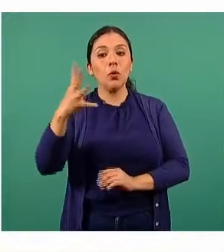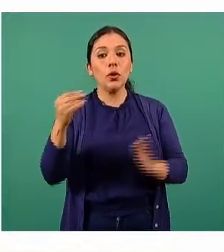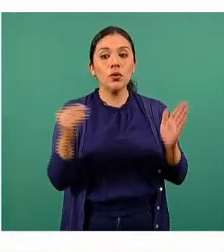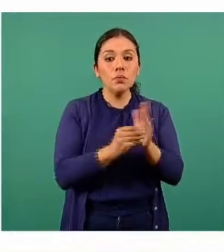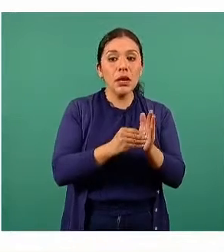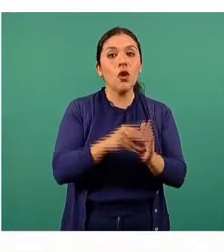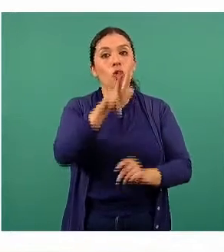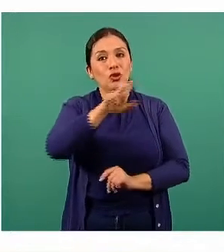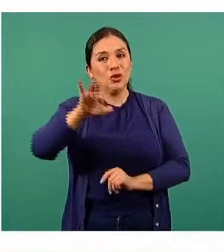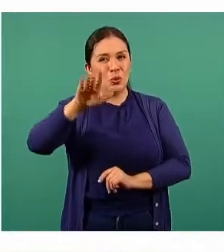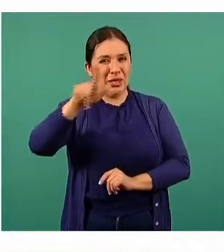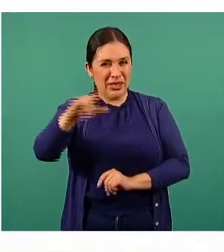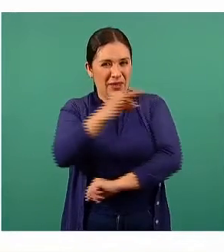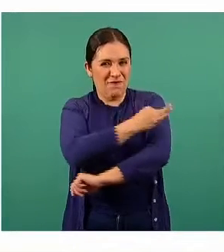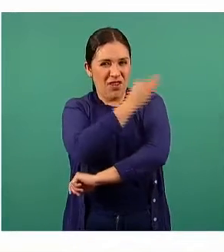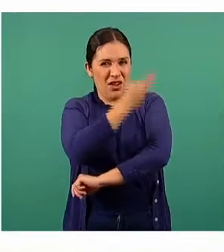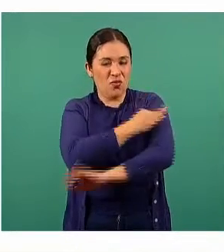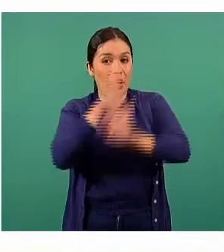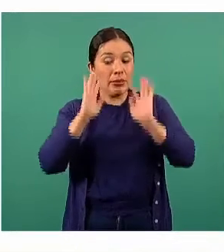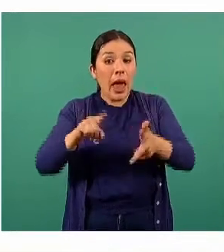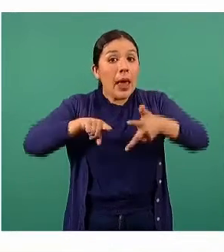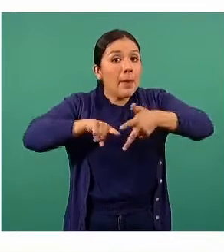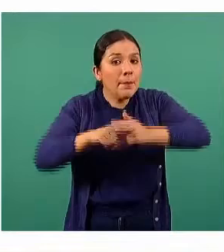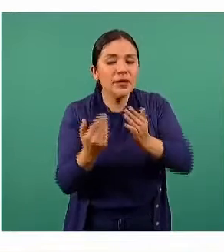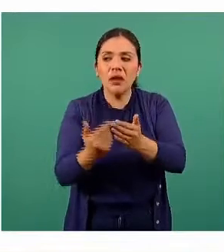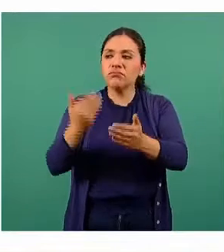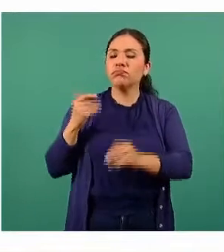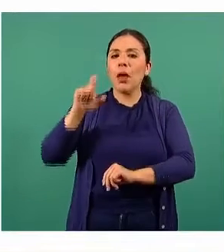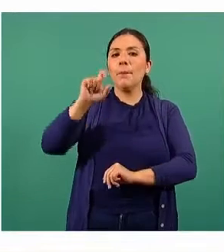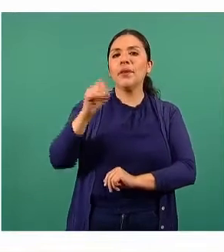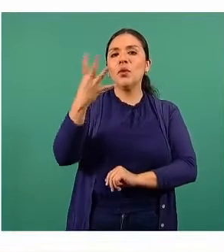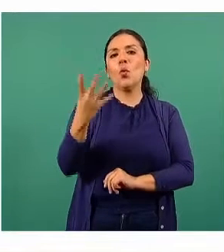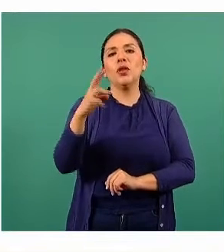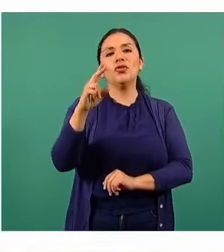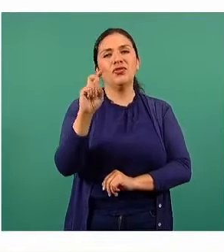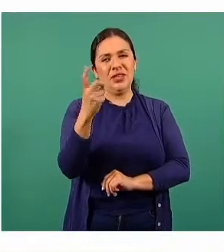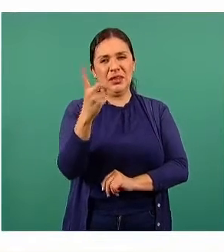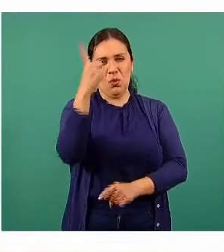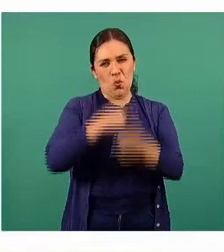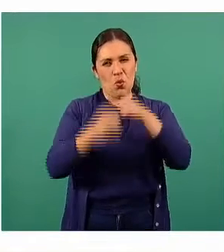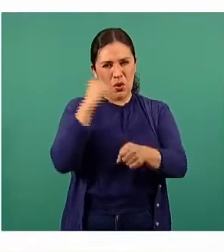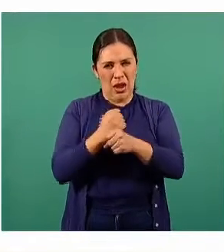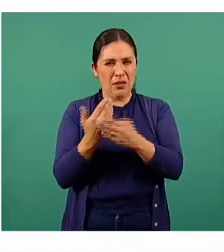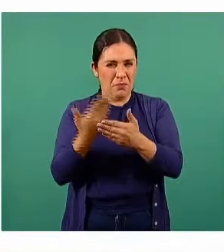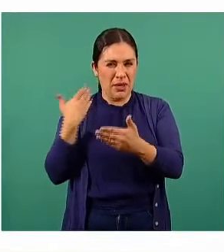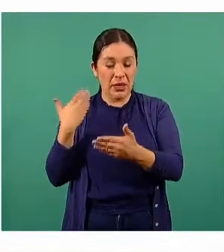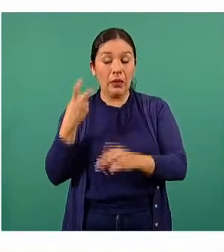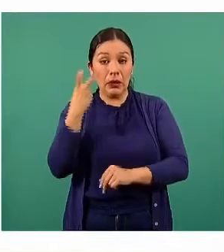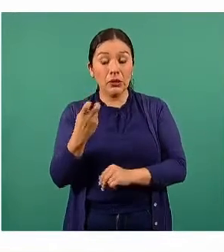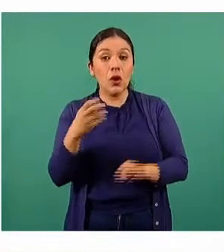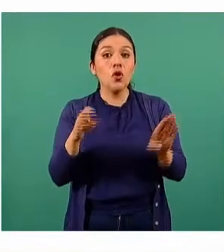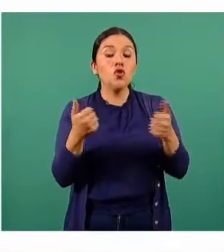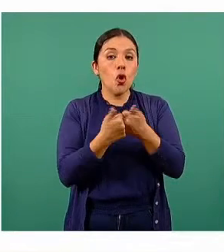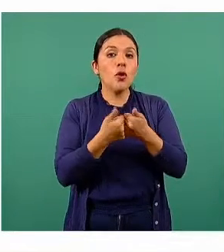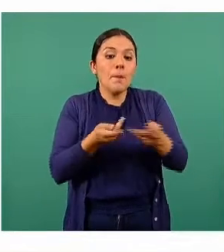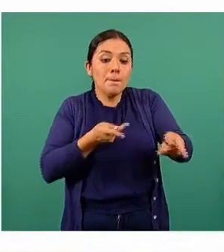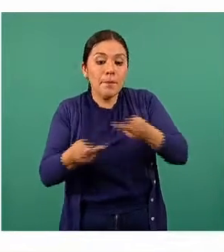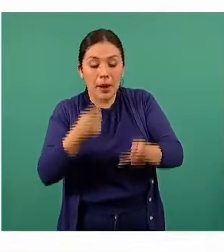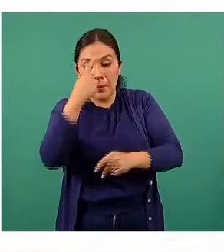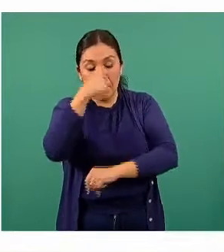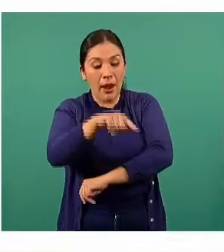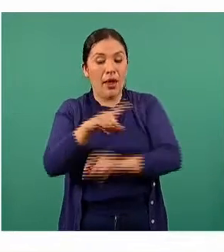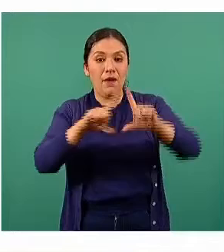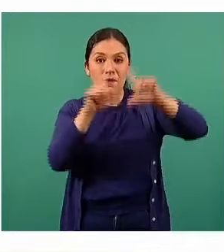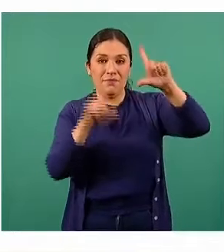32.874.000 dosis que se acumulan desde que inició el 24 de diciembre del año pasado la Estrategia Nacional de